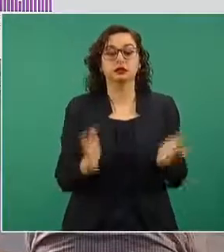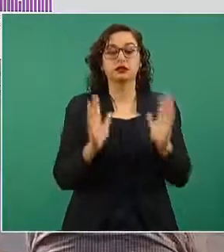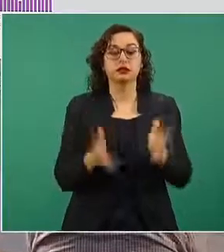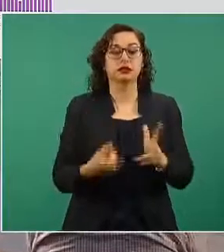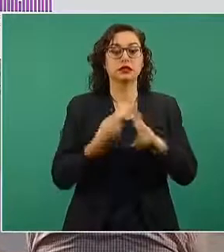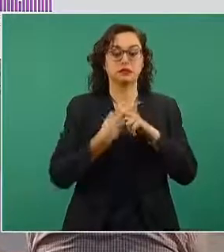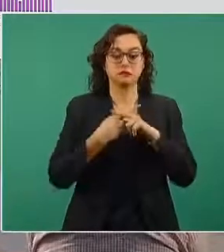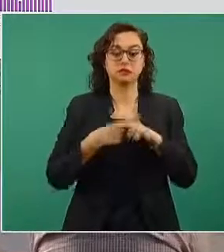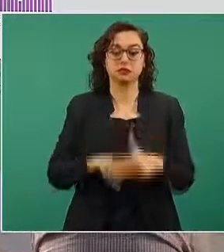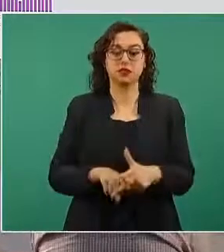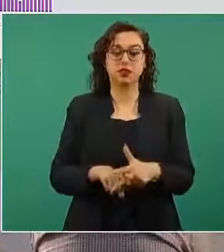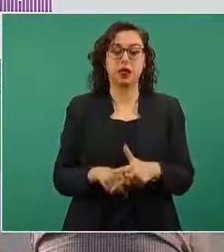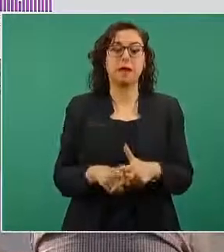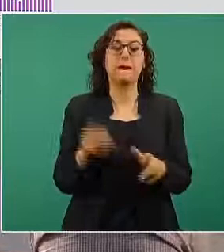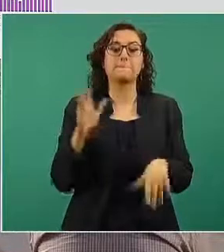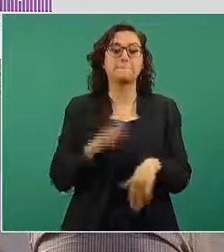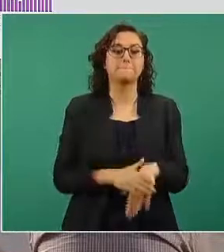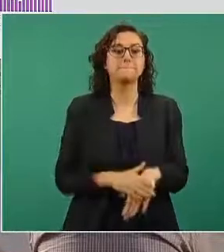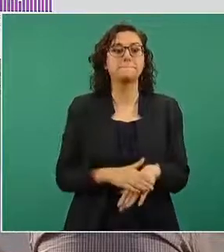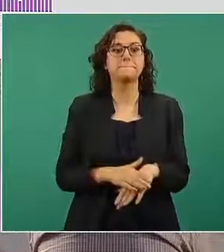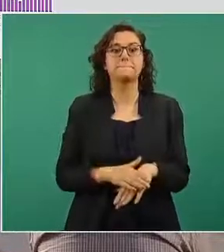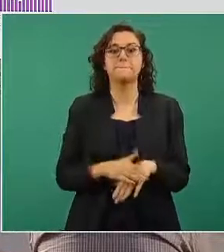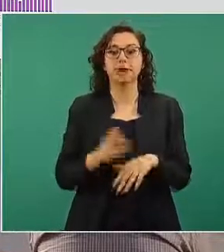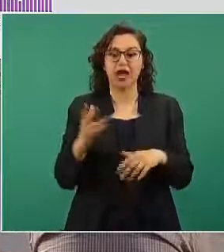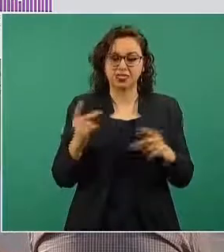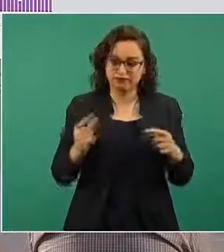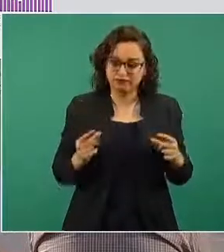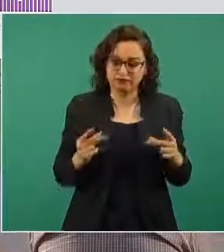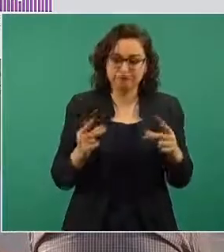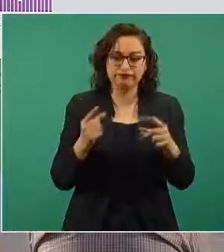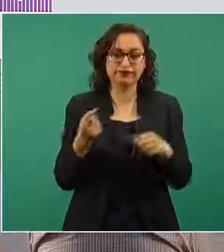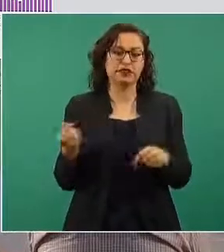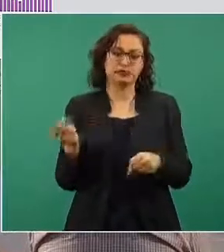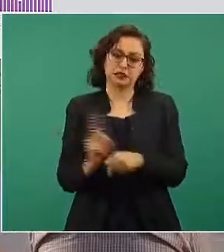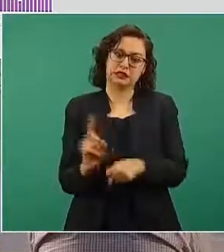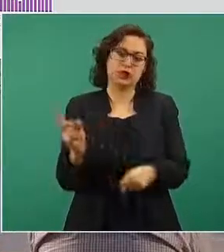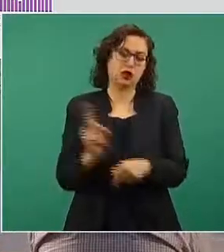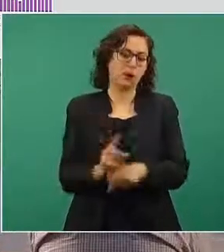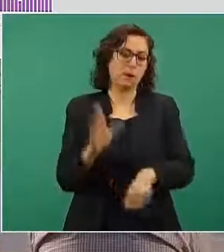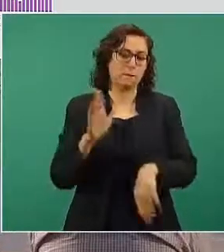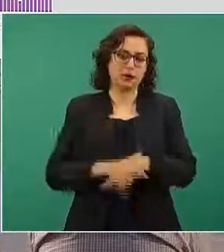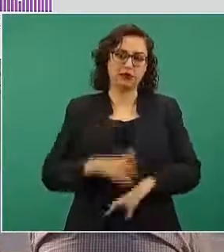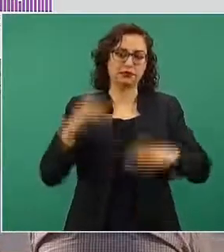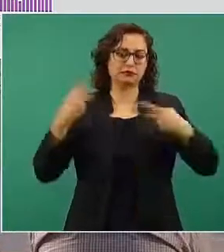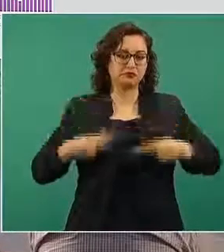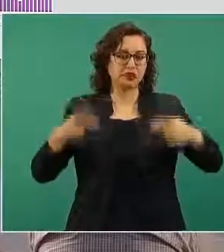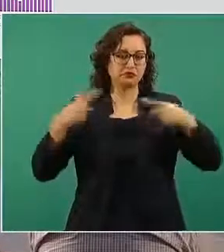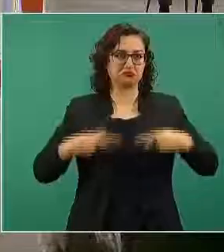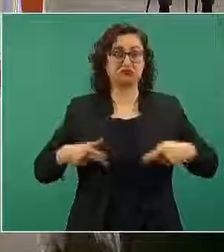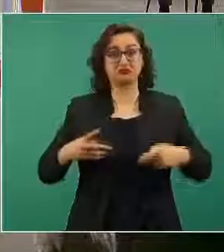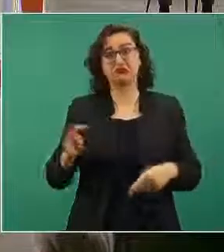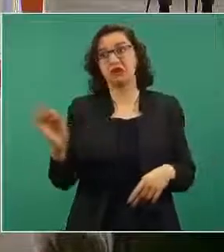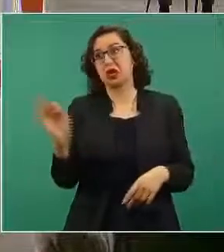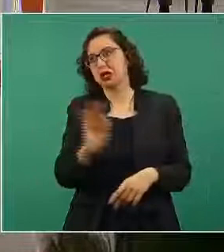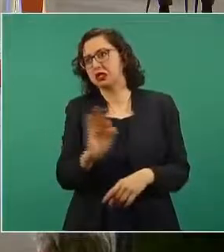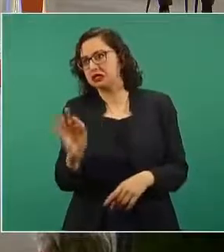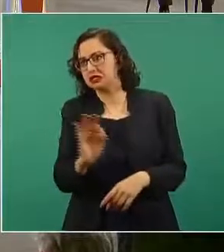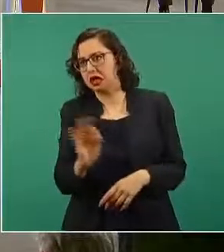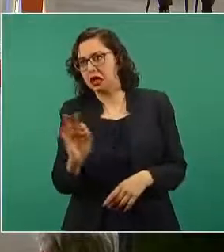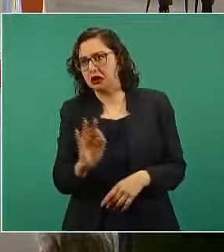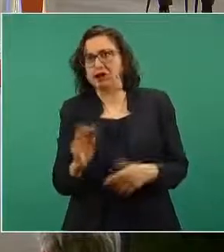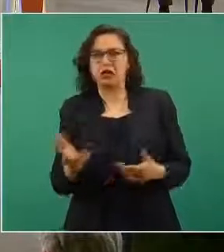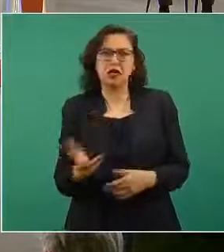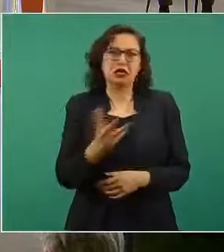a tener de manera más sostenida cifras de vacunación diaria mucho más elevadas. Posiblemente estaremos llegando a